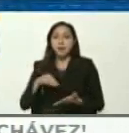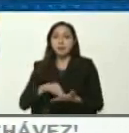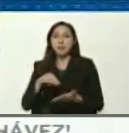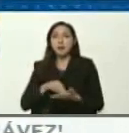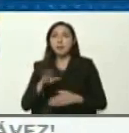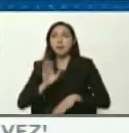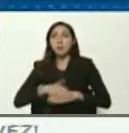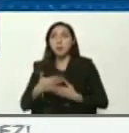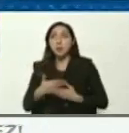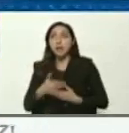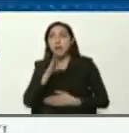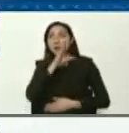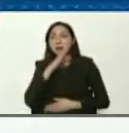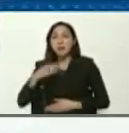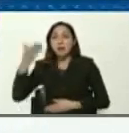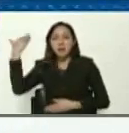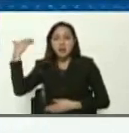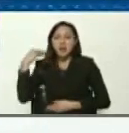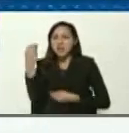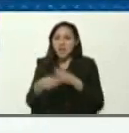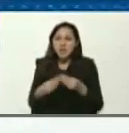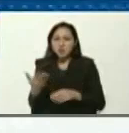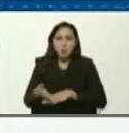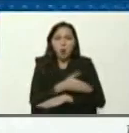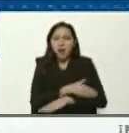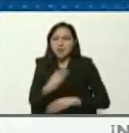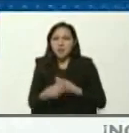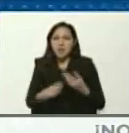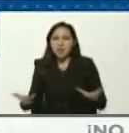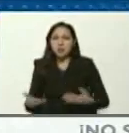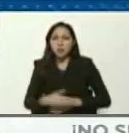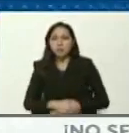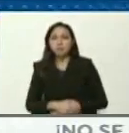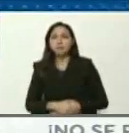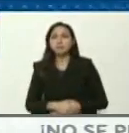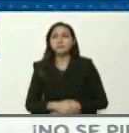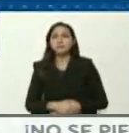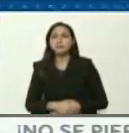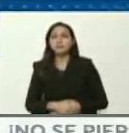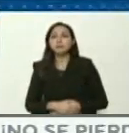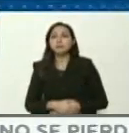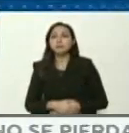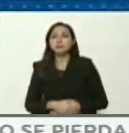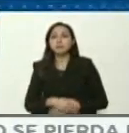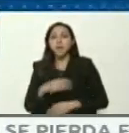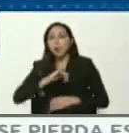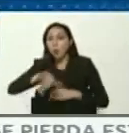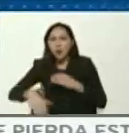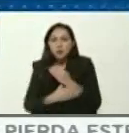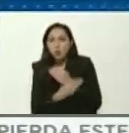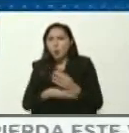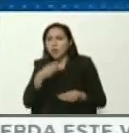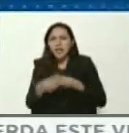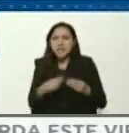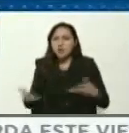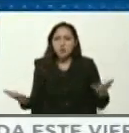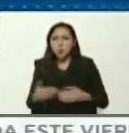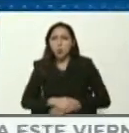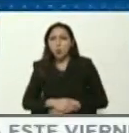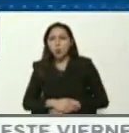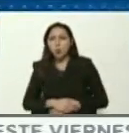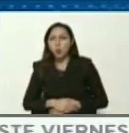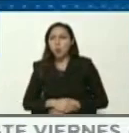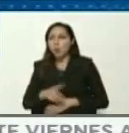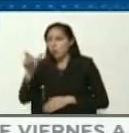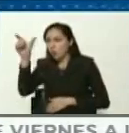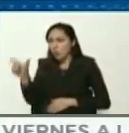¿Qué hizo Capriles Radosky cuando gobernó Miranda? ¿Qué hizo el bobolongo de Carlos Ocariz